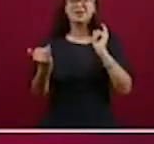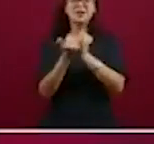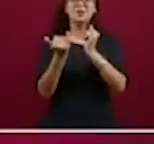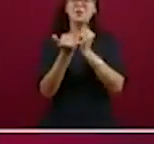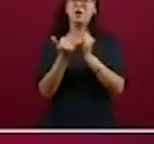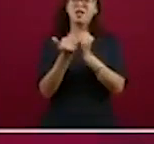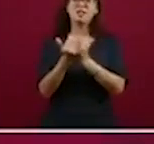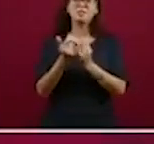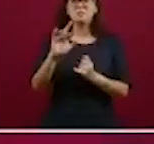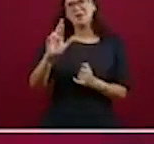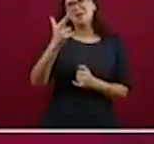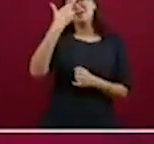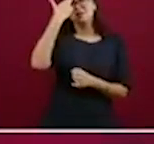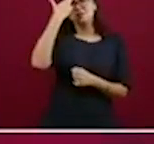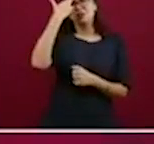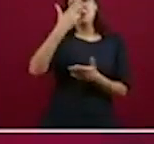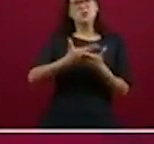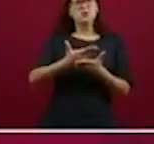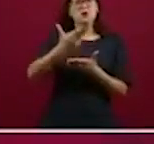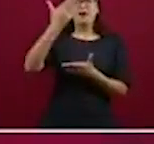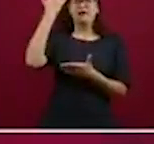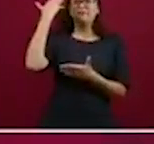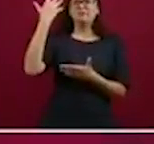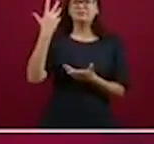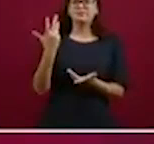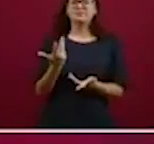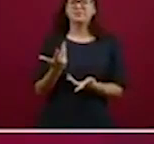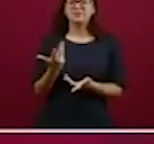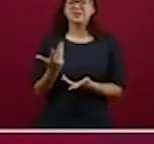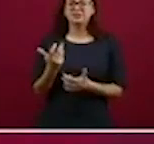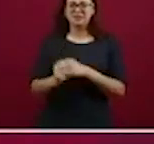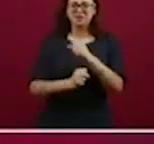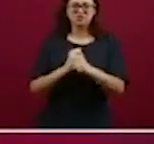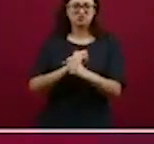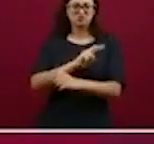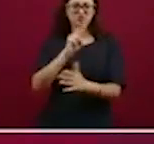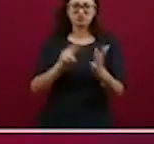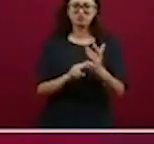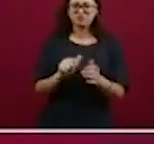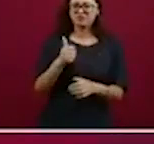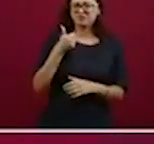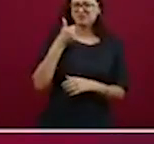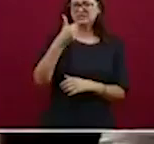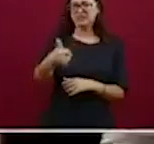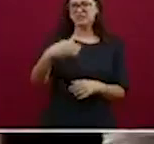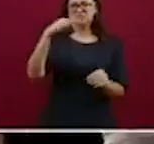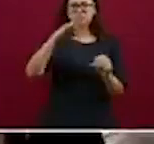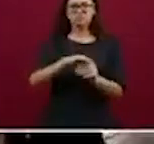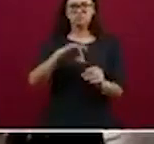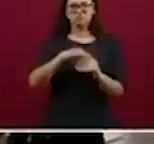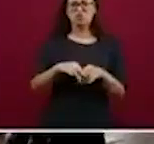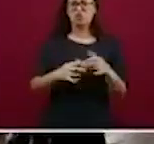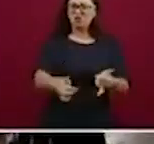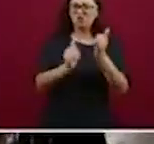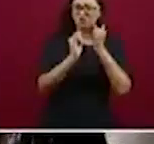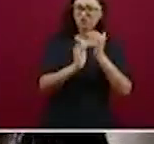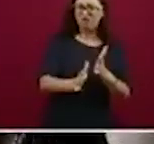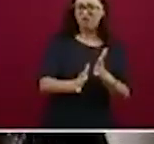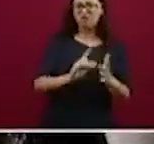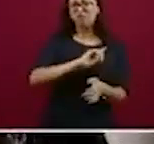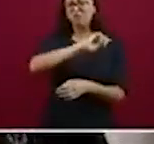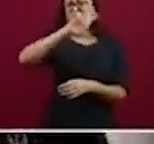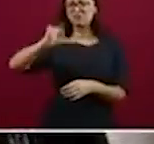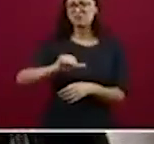tratarán los asuntos de la guerra comercial entre eeuu y china de la cual no está de acuerdo en que puede expresar desde méjico